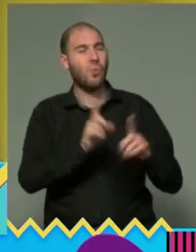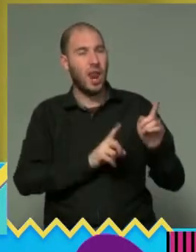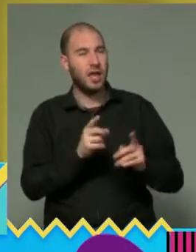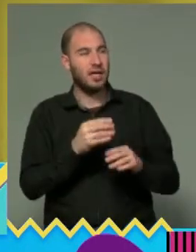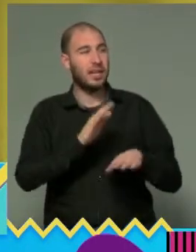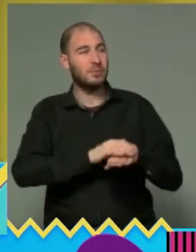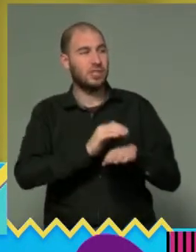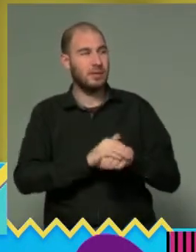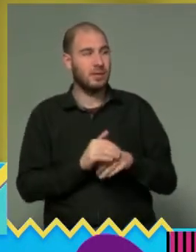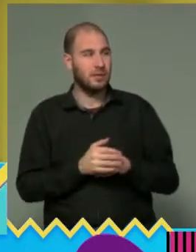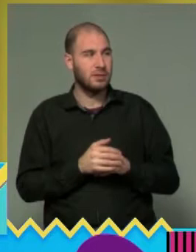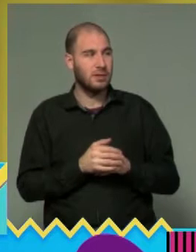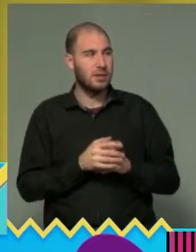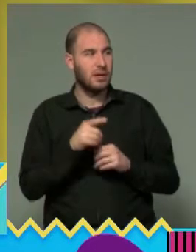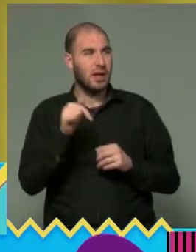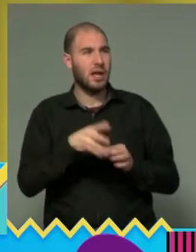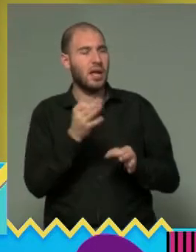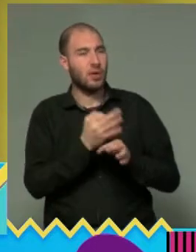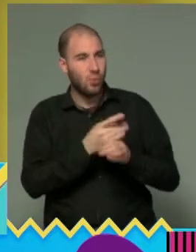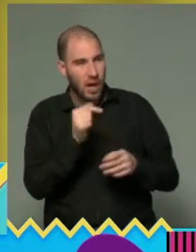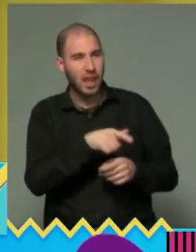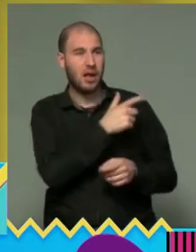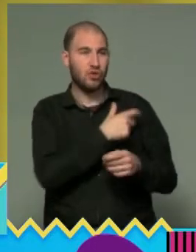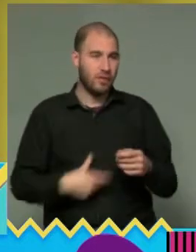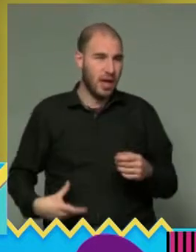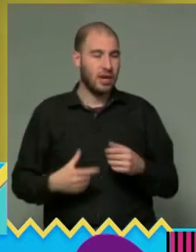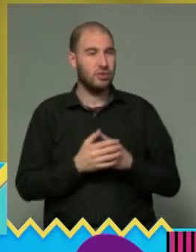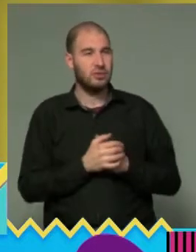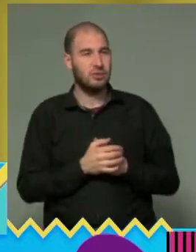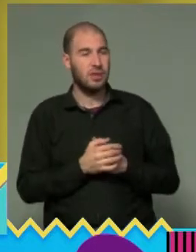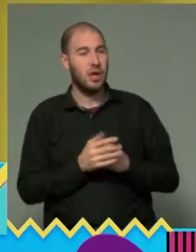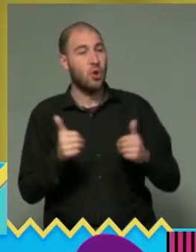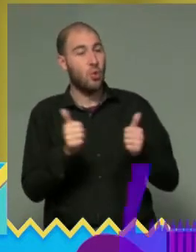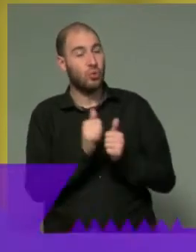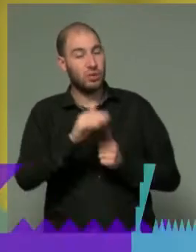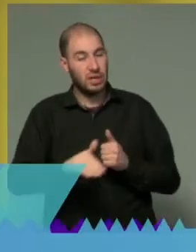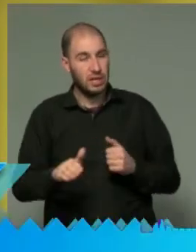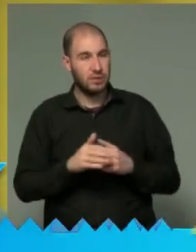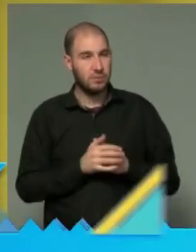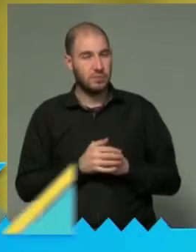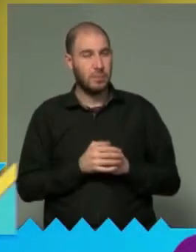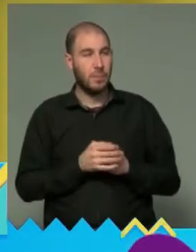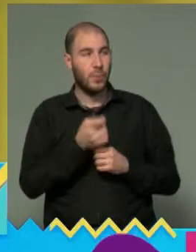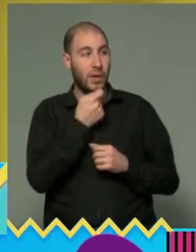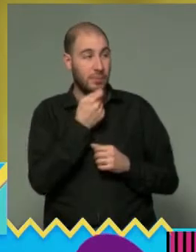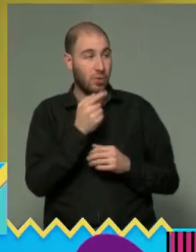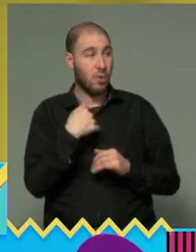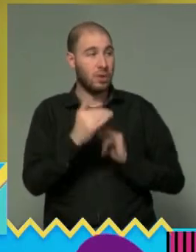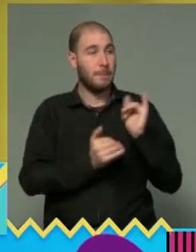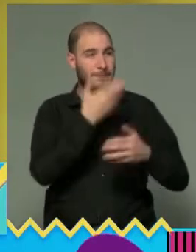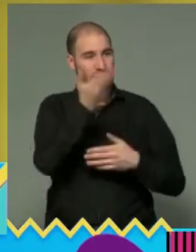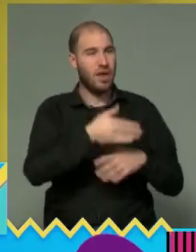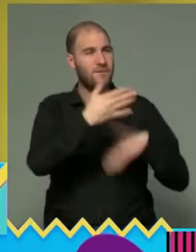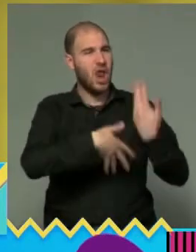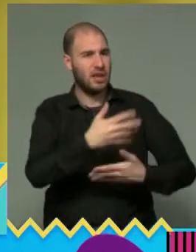el rol que se debiera desde la escuela, desde el gobierno, tener con el niño, si se le, porque digo, la persona